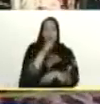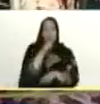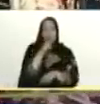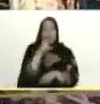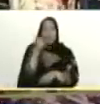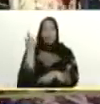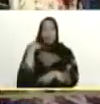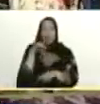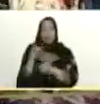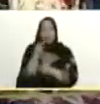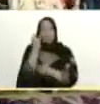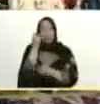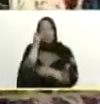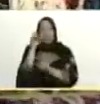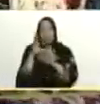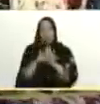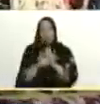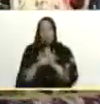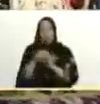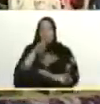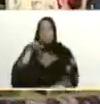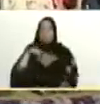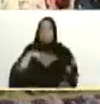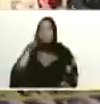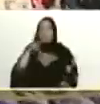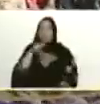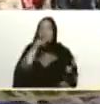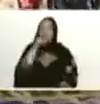de traidores y de corruptos!